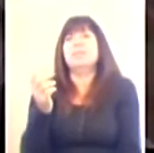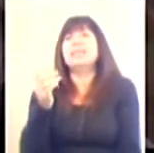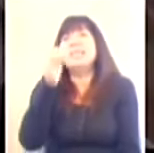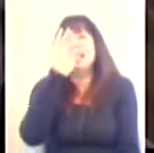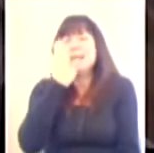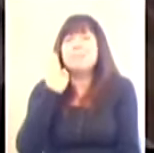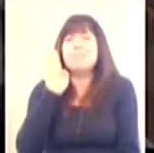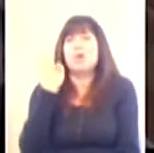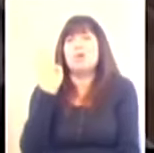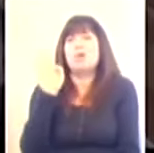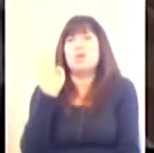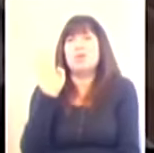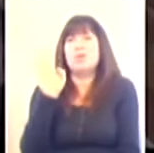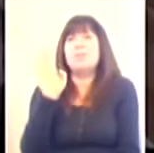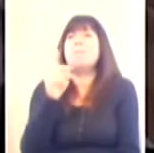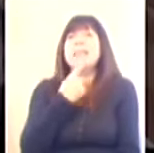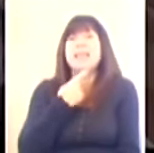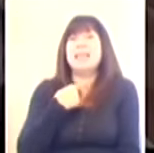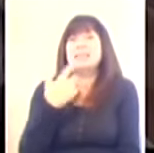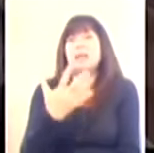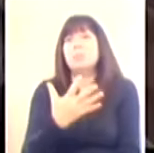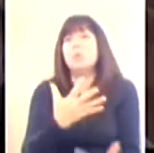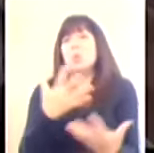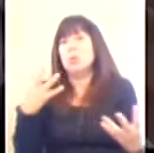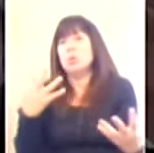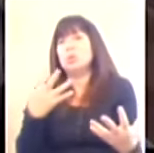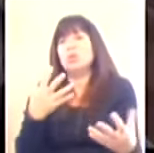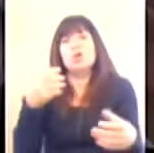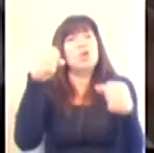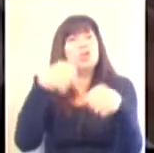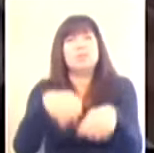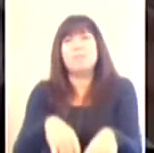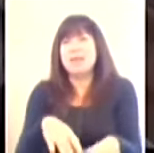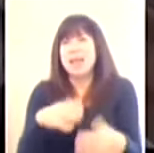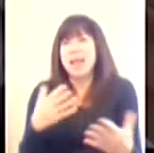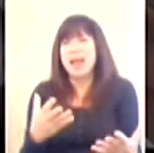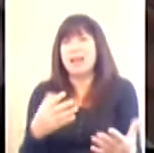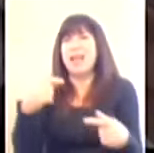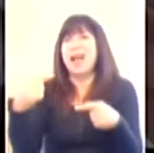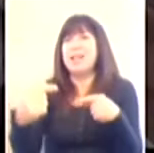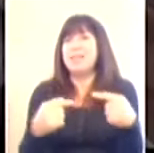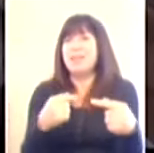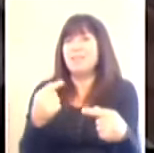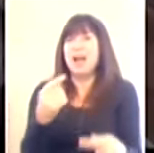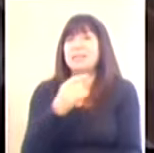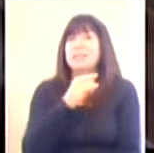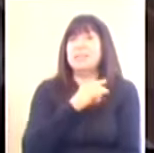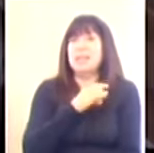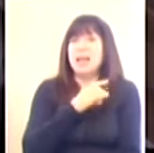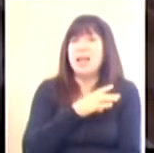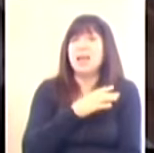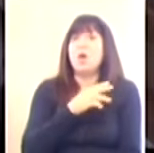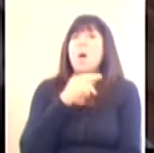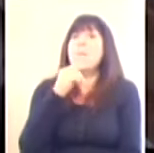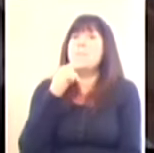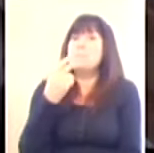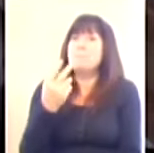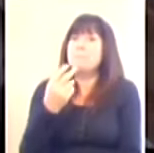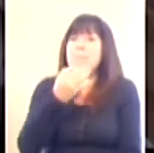Pero me interesa mucho que no se pierda del debate chileno este mensaje